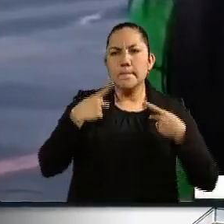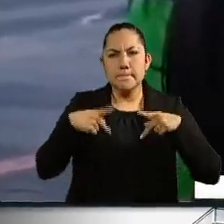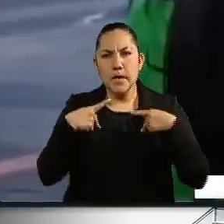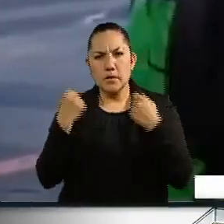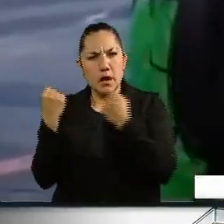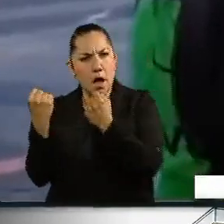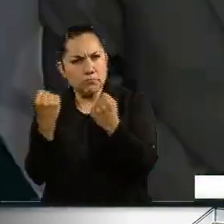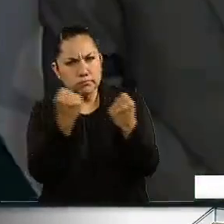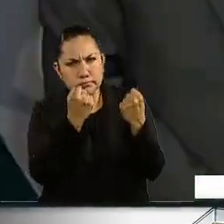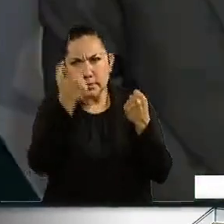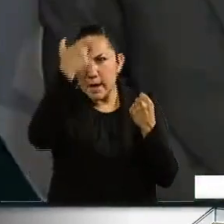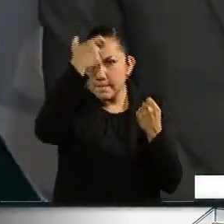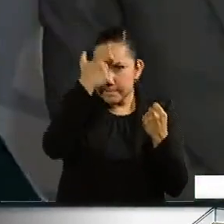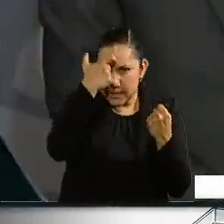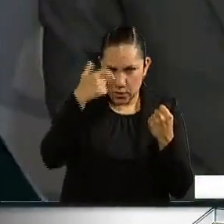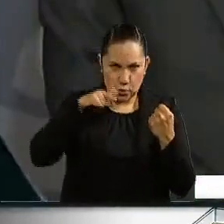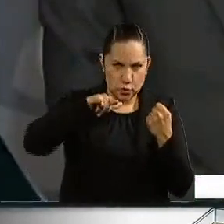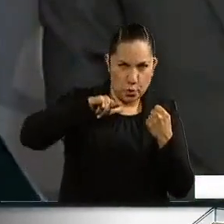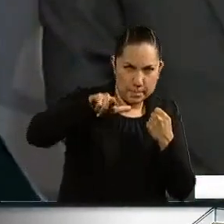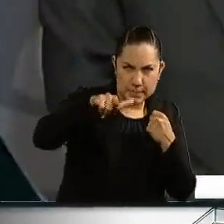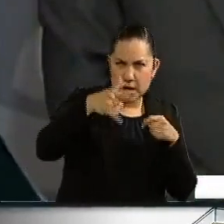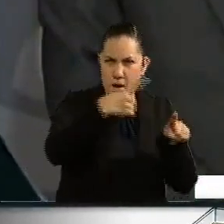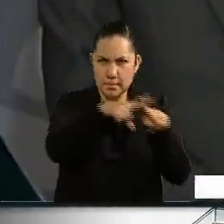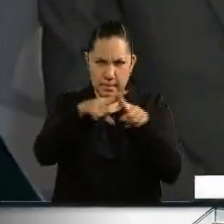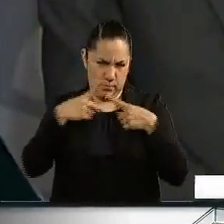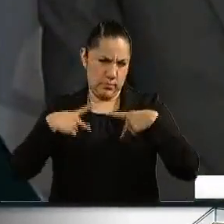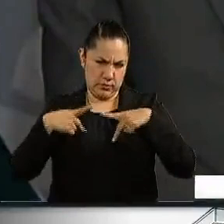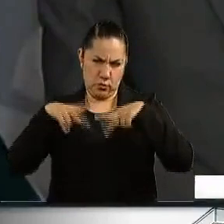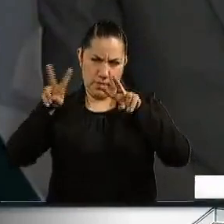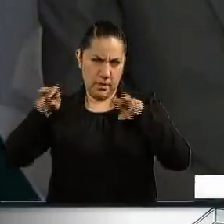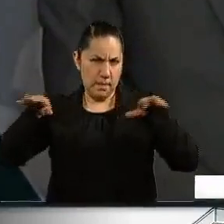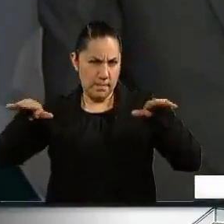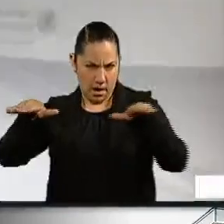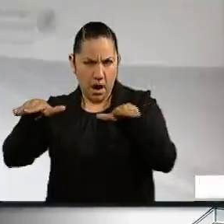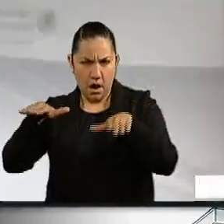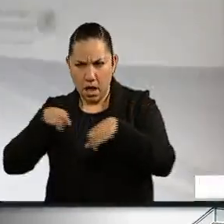y también del sector aéreo que están involucrados, por supuesto.